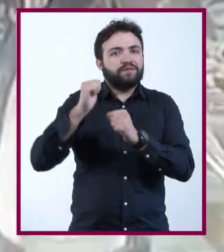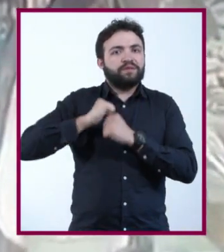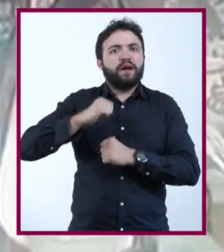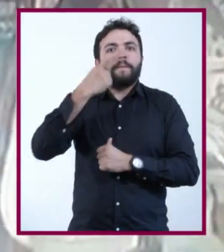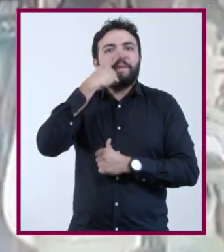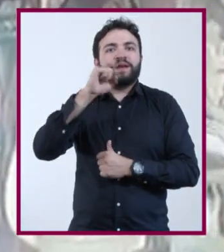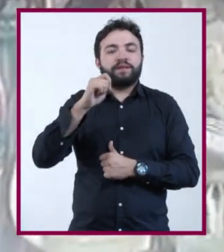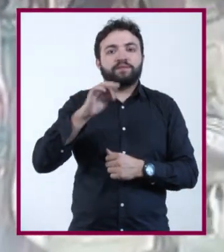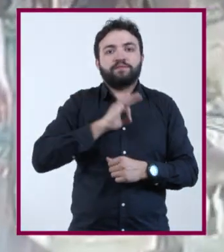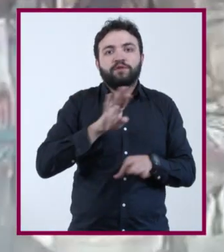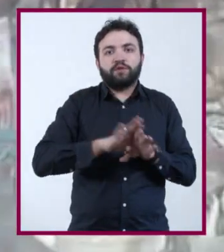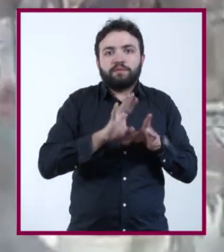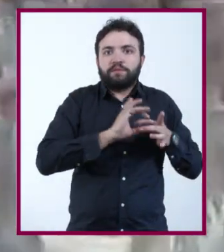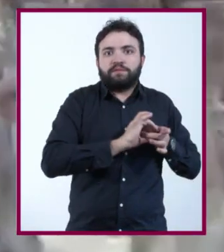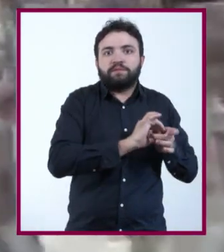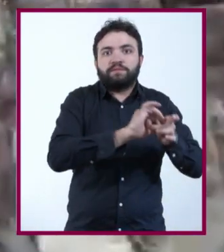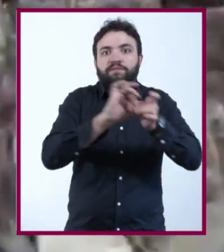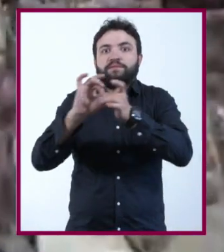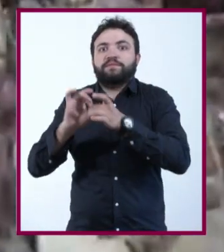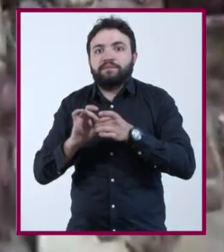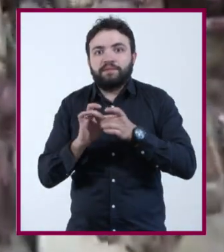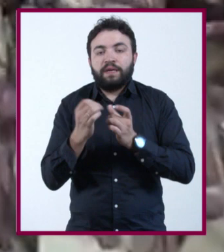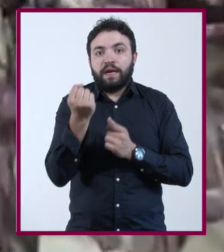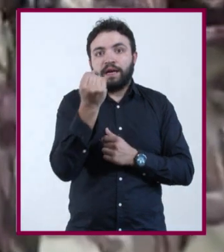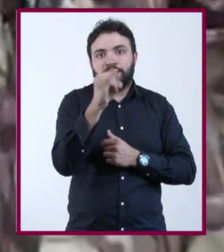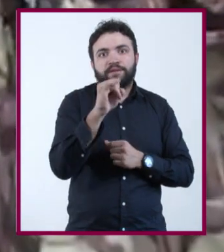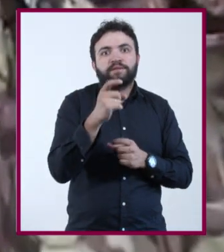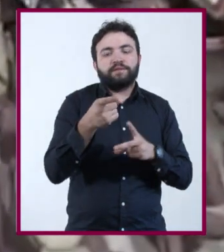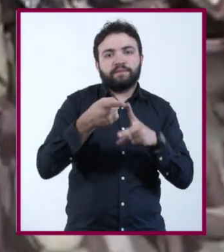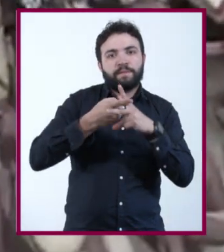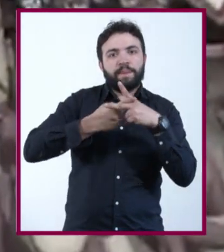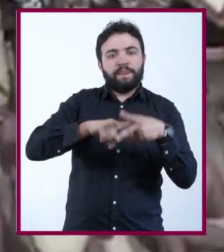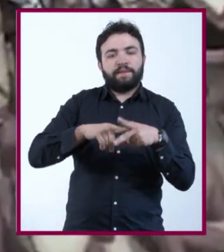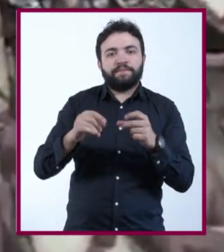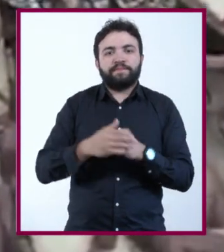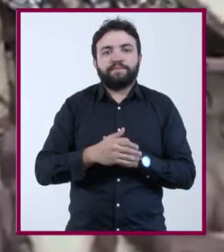encontrar como una continuidad, y creo que así es como